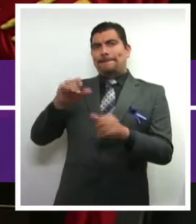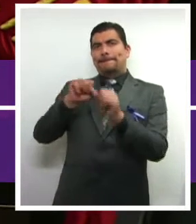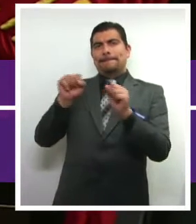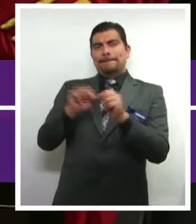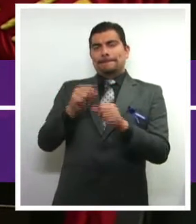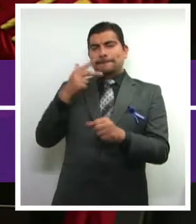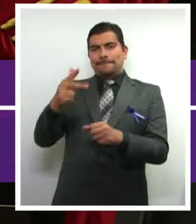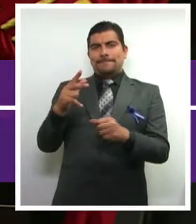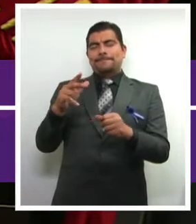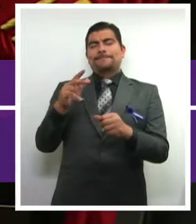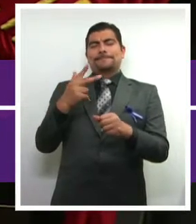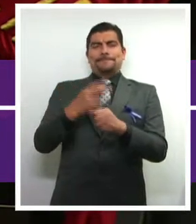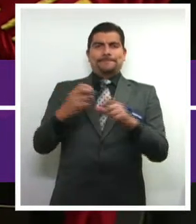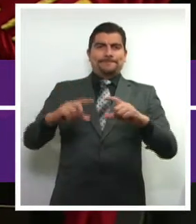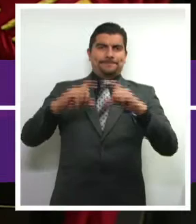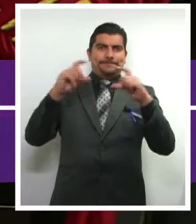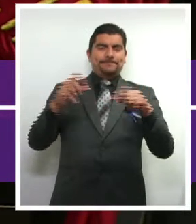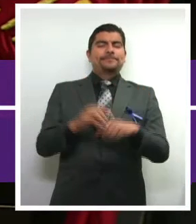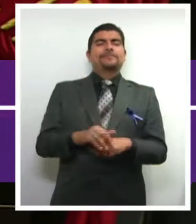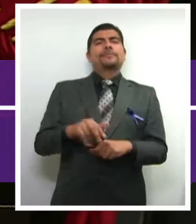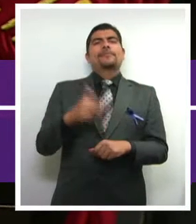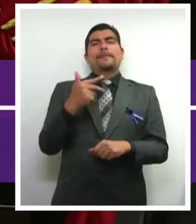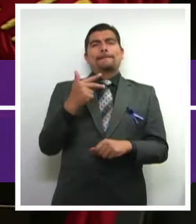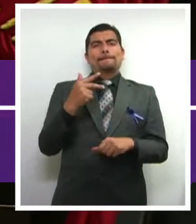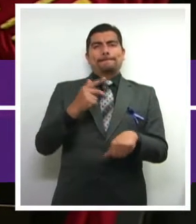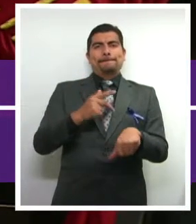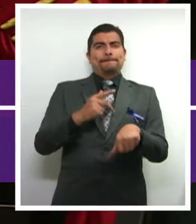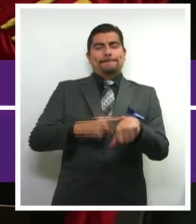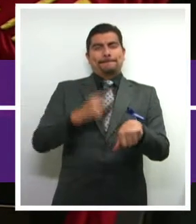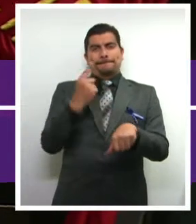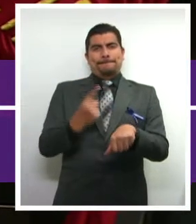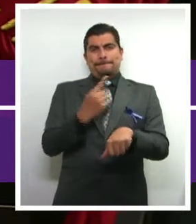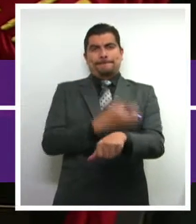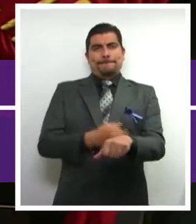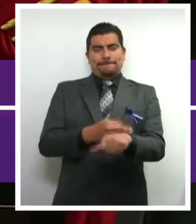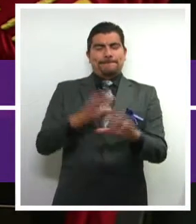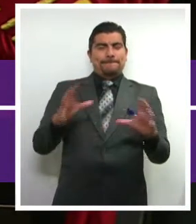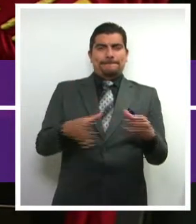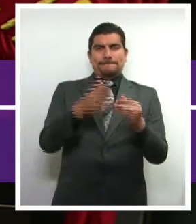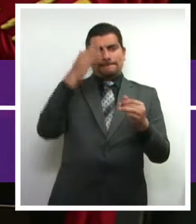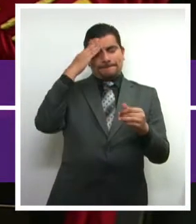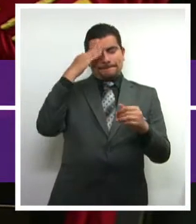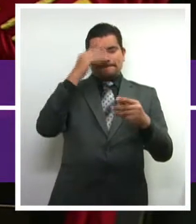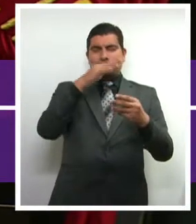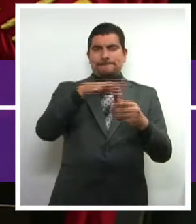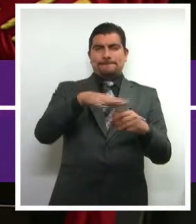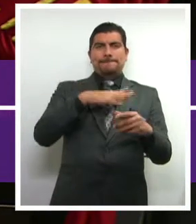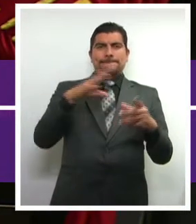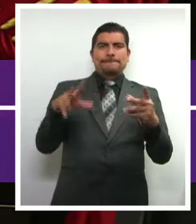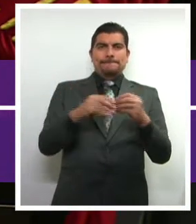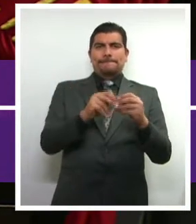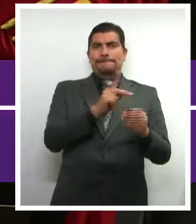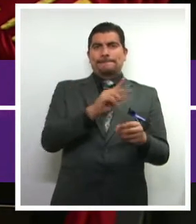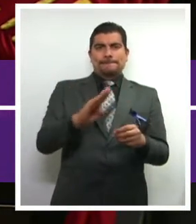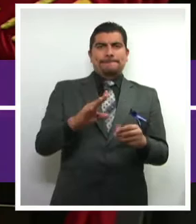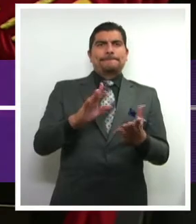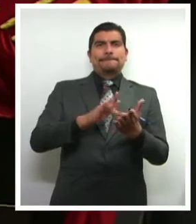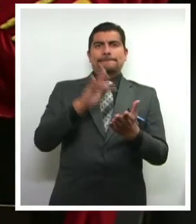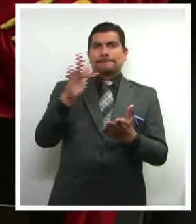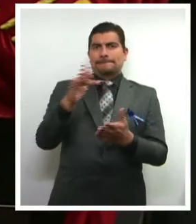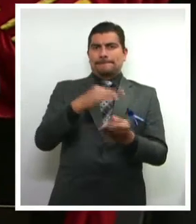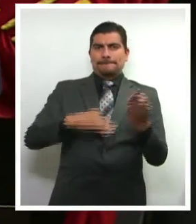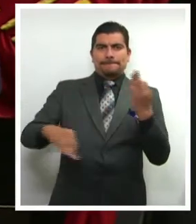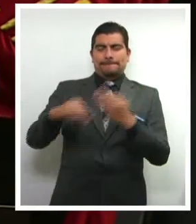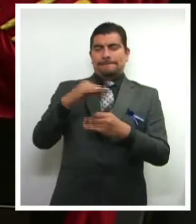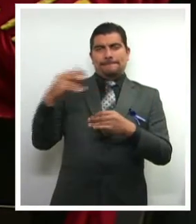piso. 13 horas, Comisión de Principios Generales, Salón 1, planta baja. Agradeciendo de antemano